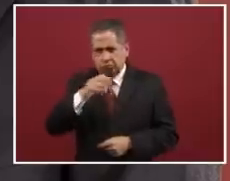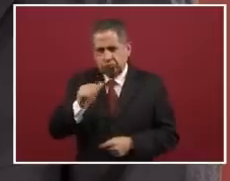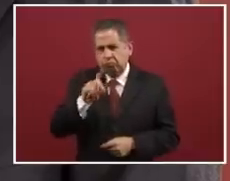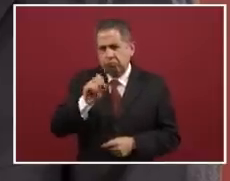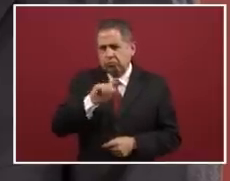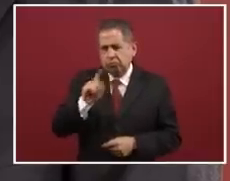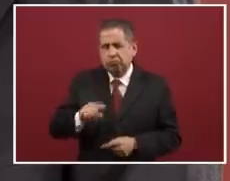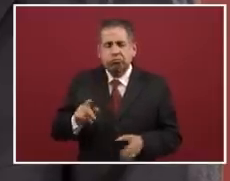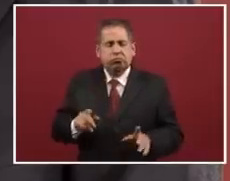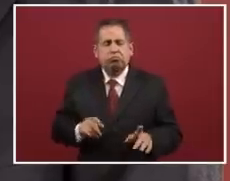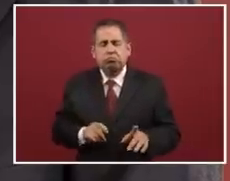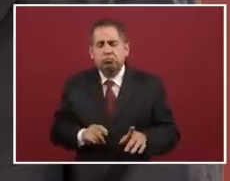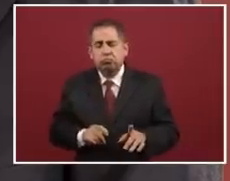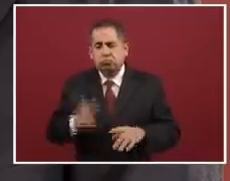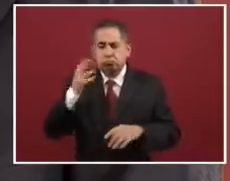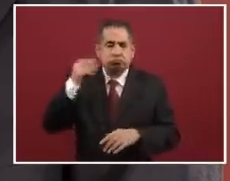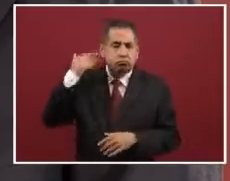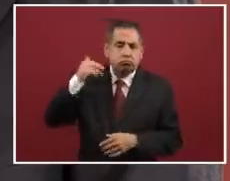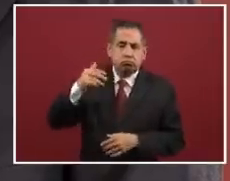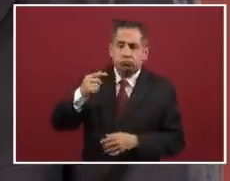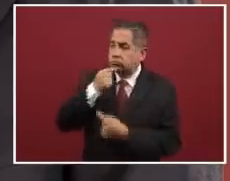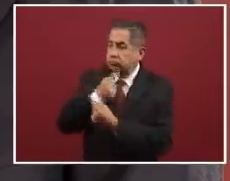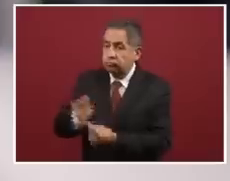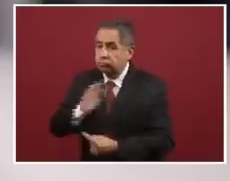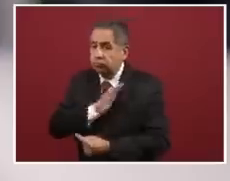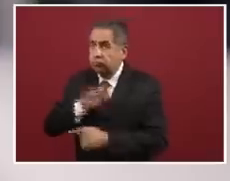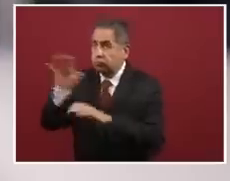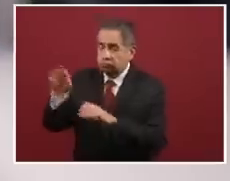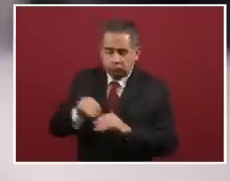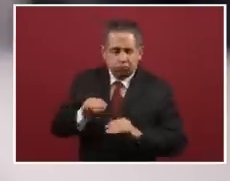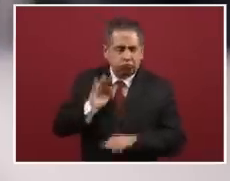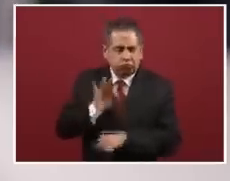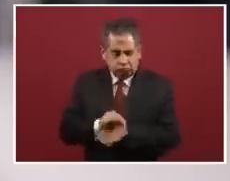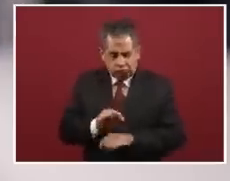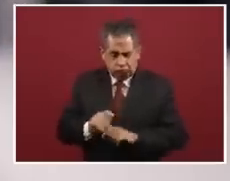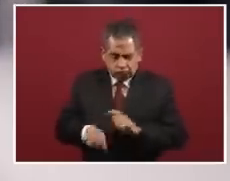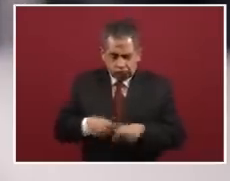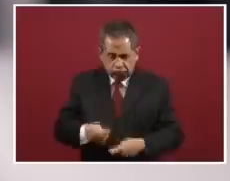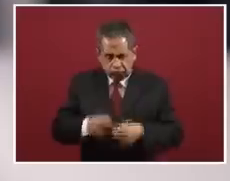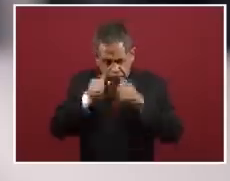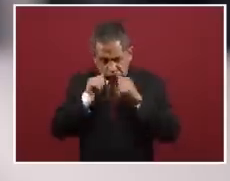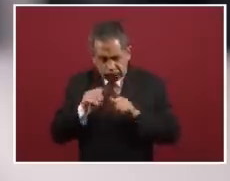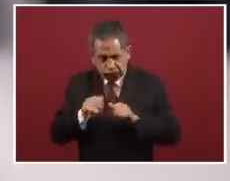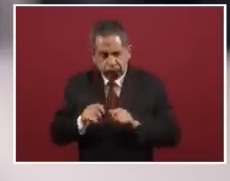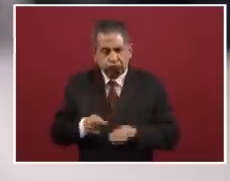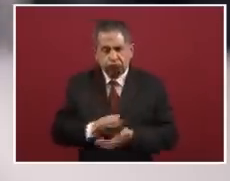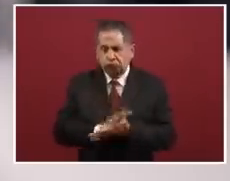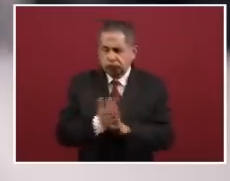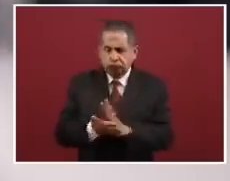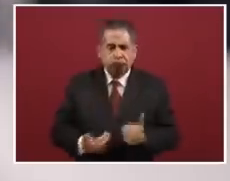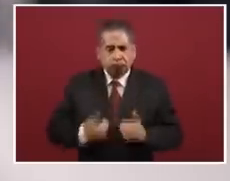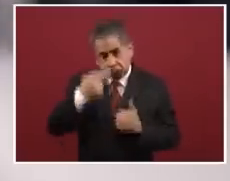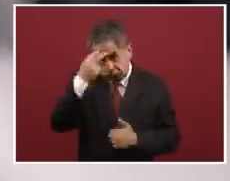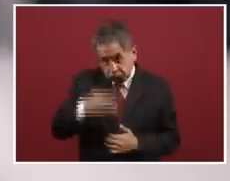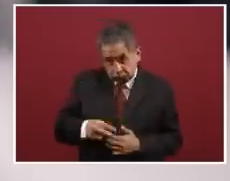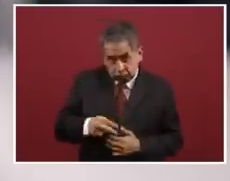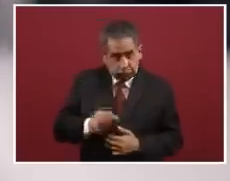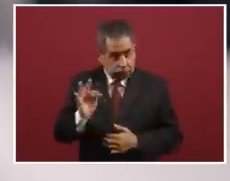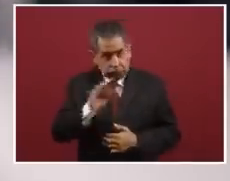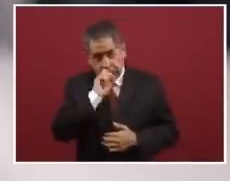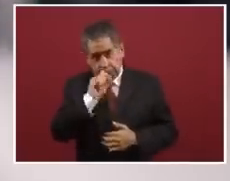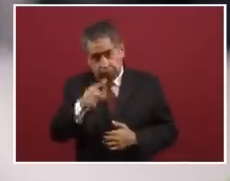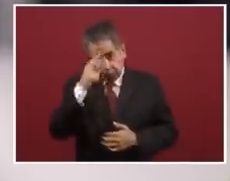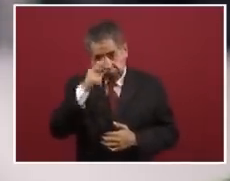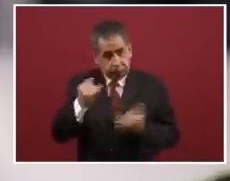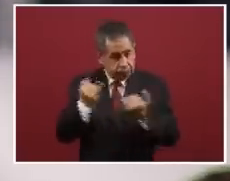asumió con menores de españoles, ¿estaría dispuesto el gobierno mexicano a asumir